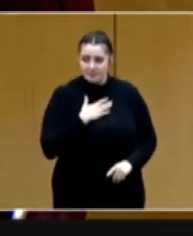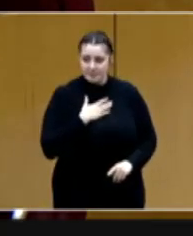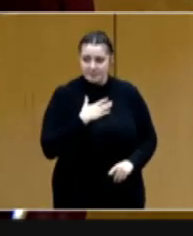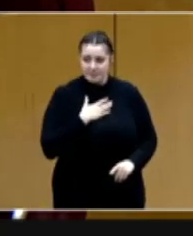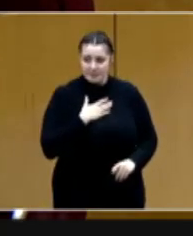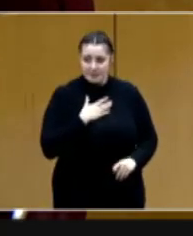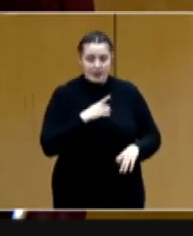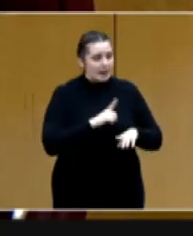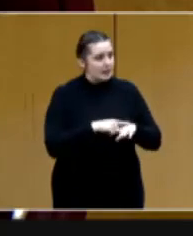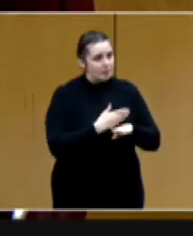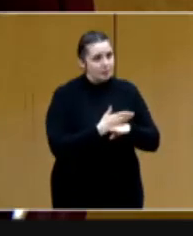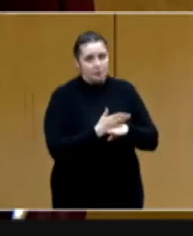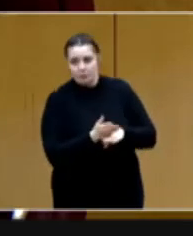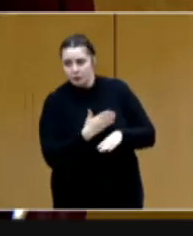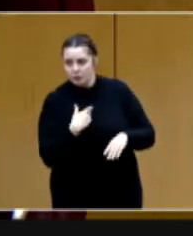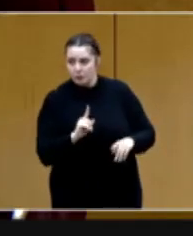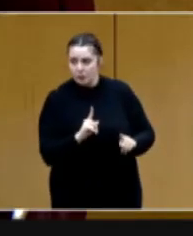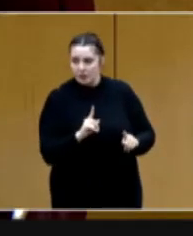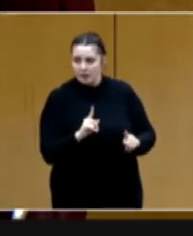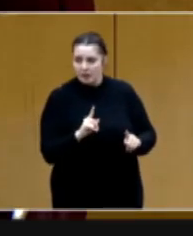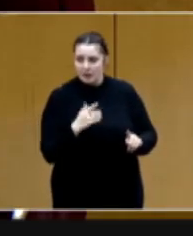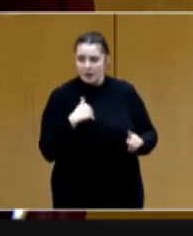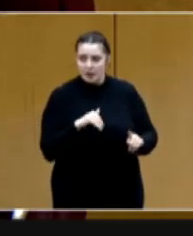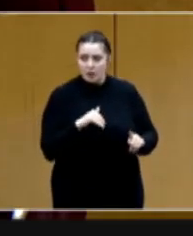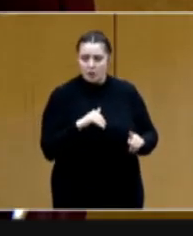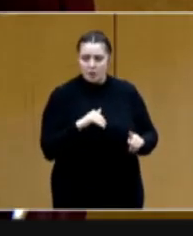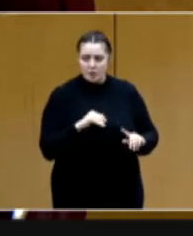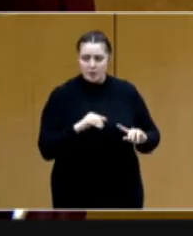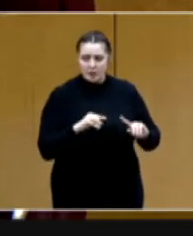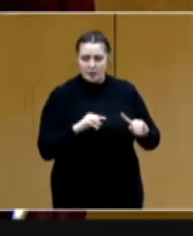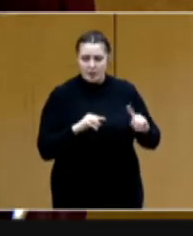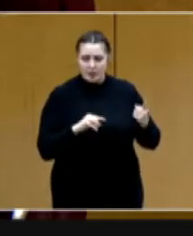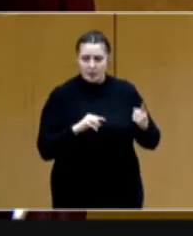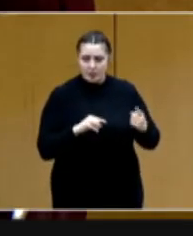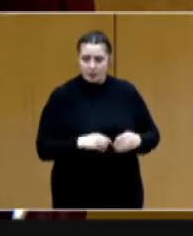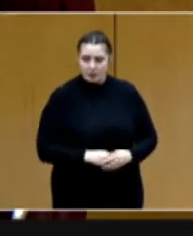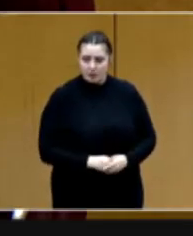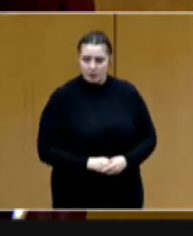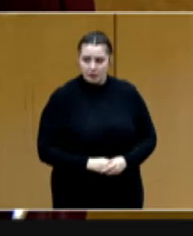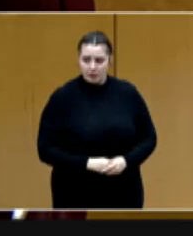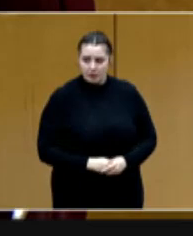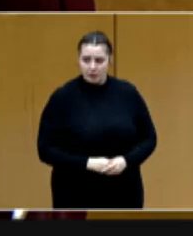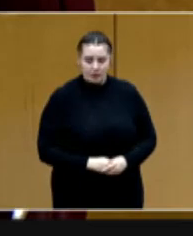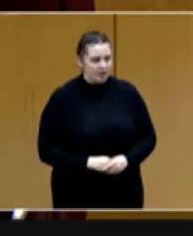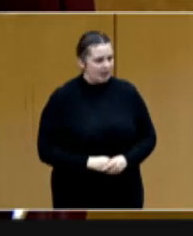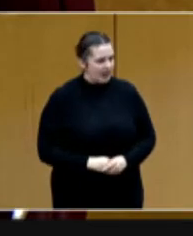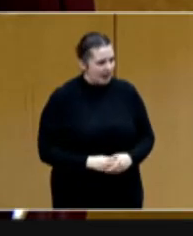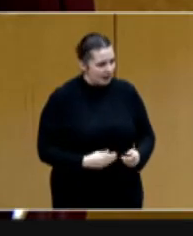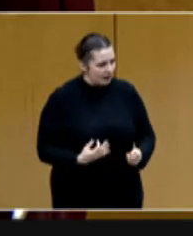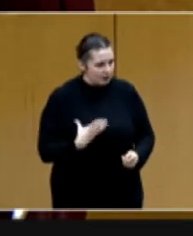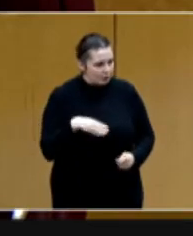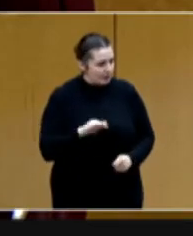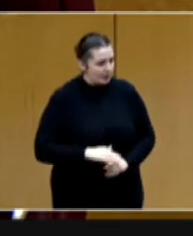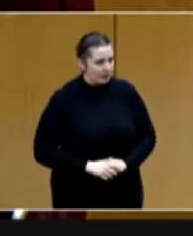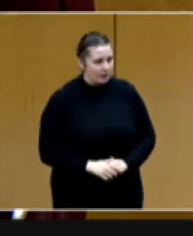preguntarle a Andrés Urrutia dos cosas yo primero soy añorola añorolas compilaciones originarias porque soy